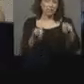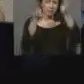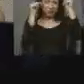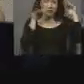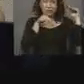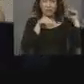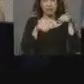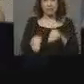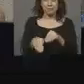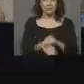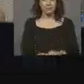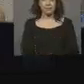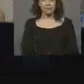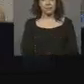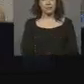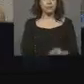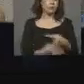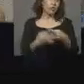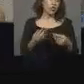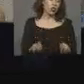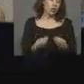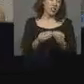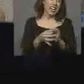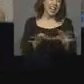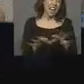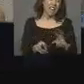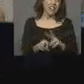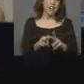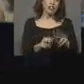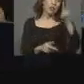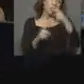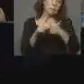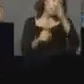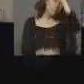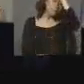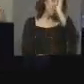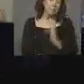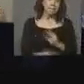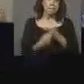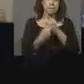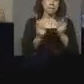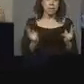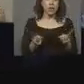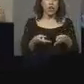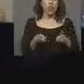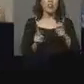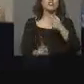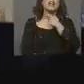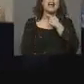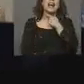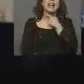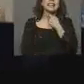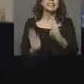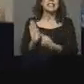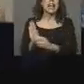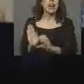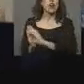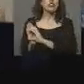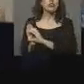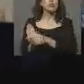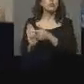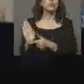o degradantes y otros agravios inferidos por funcionarios públicos a los derechos garantizados por la